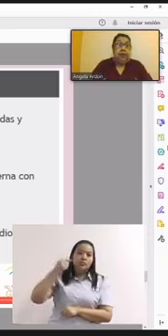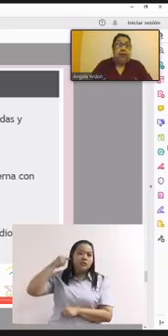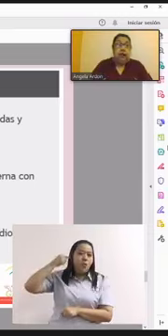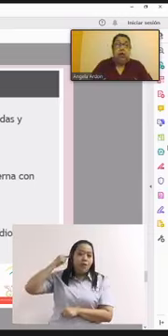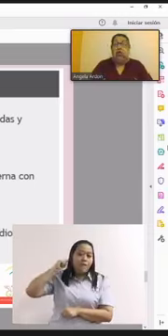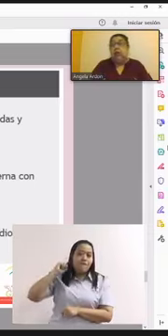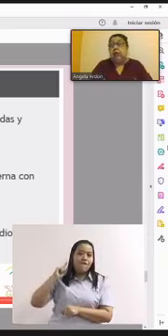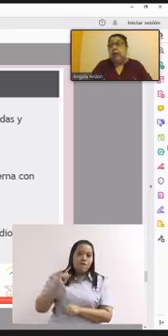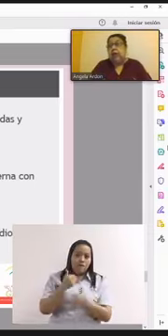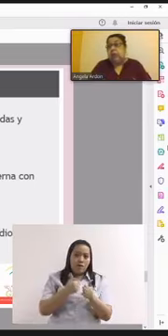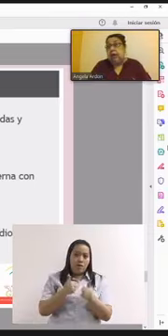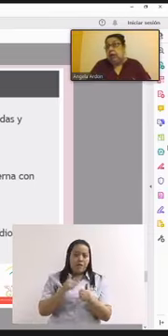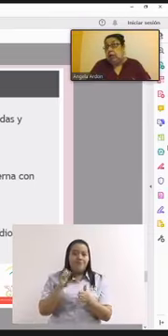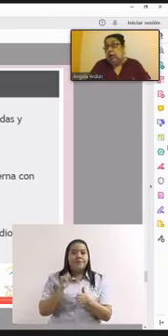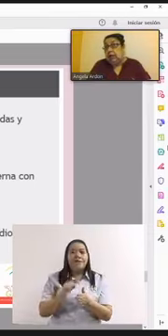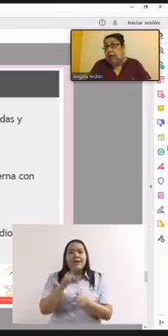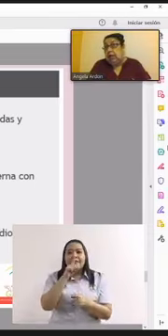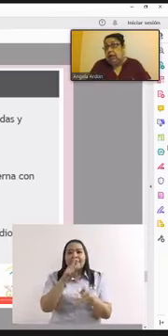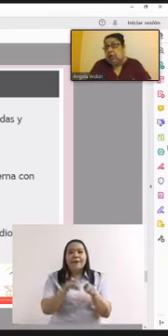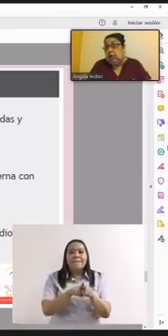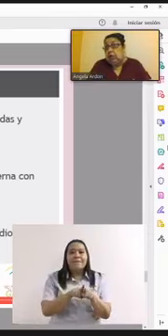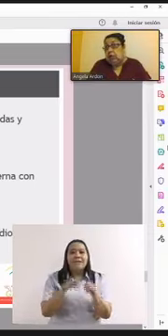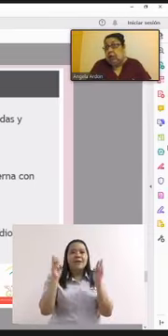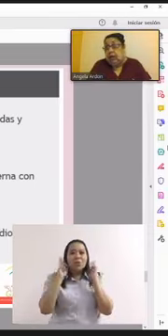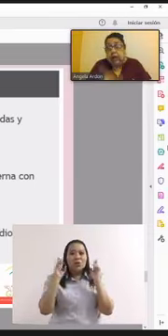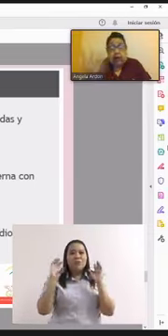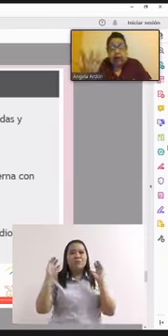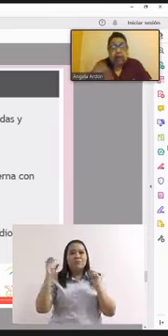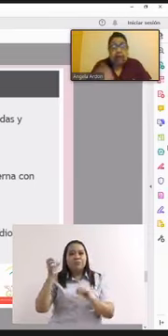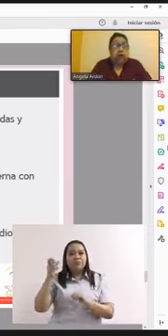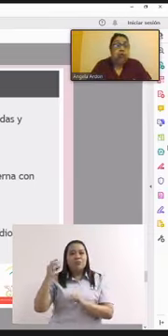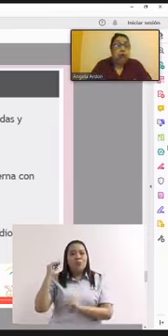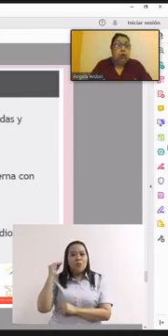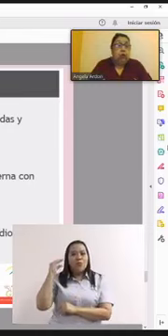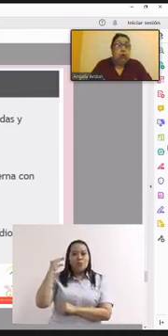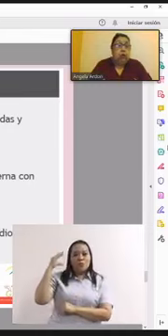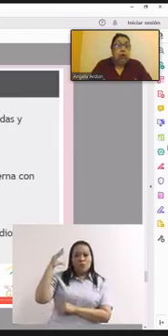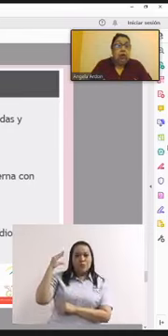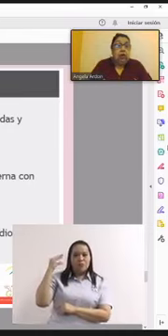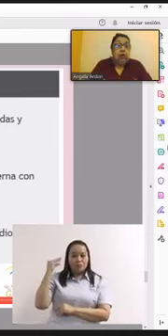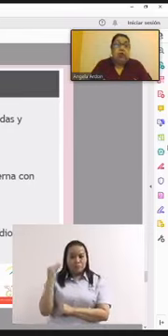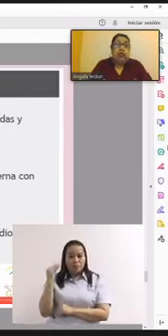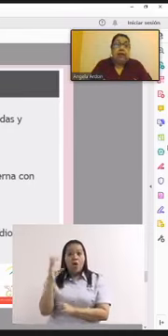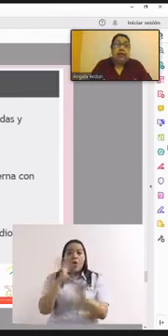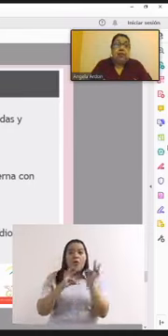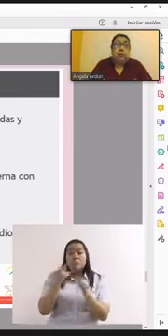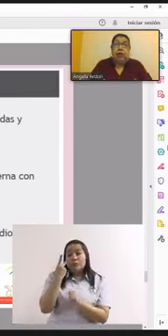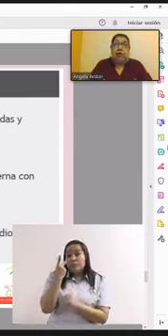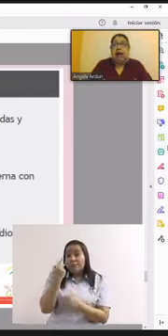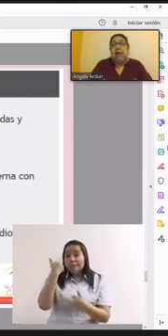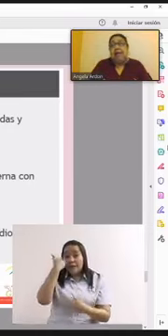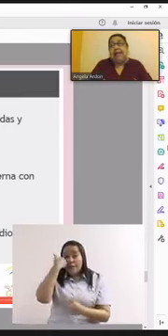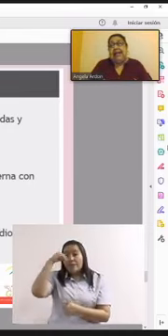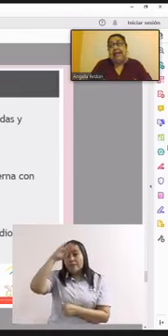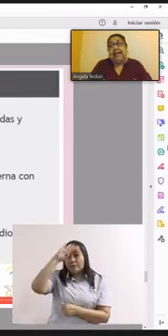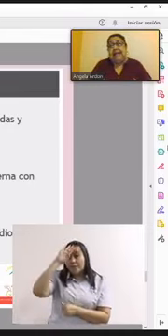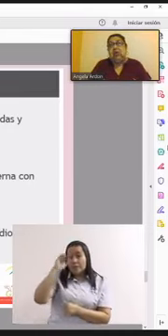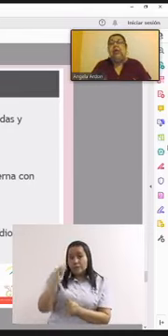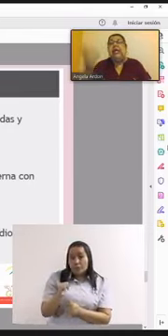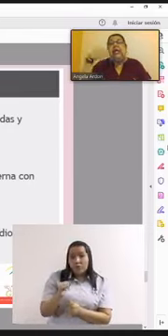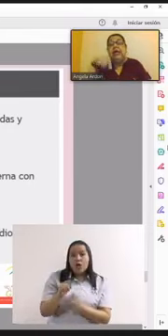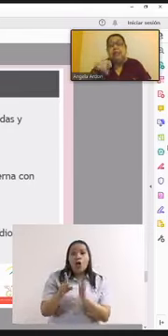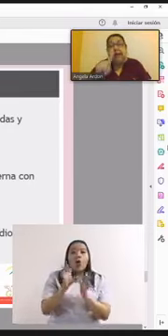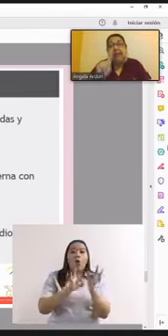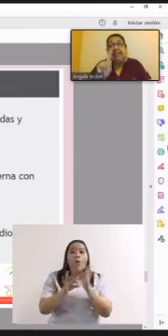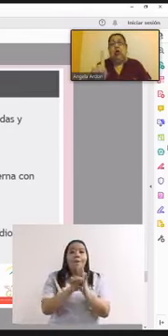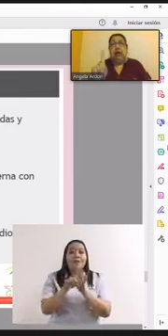¿verdad? Consultar a su médico si tiene usted alguna infección o algo, y usar tapones al practicar natación.